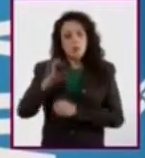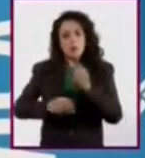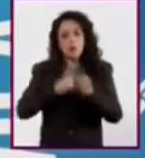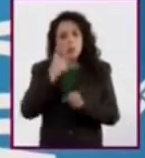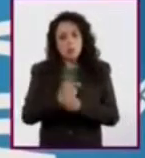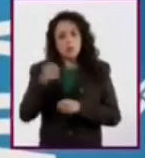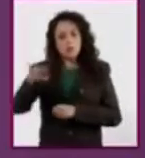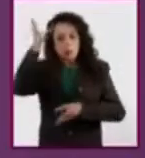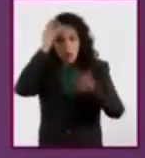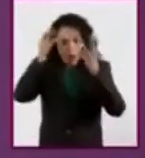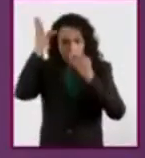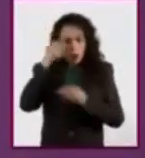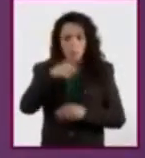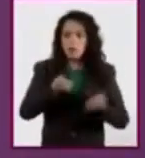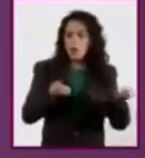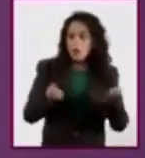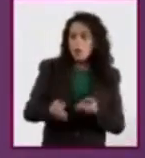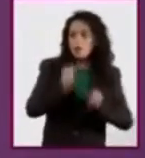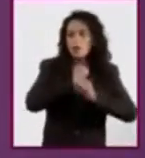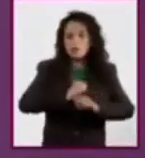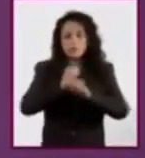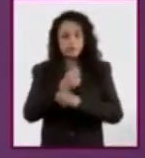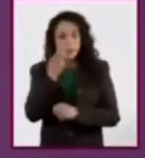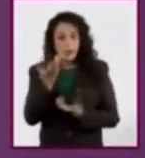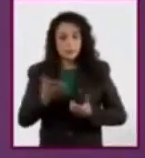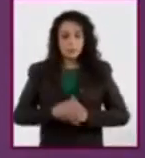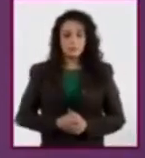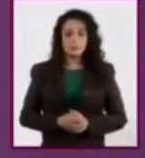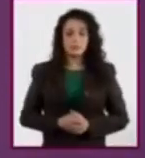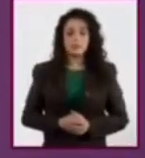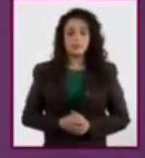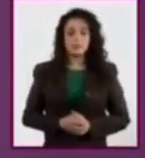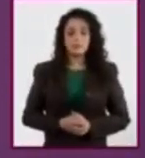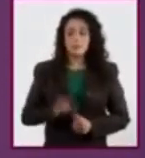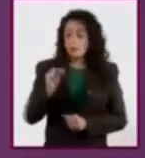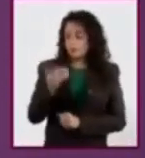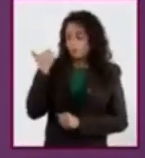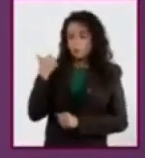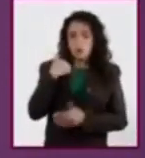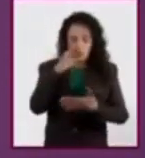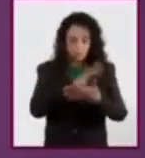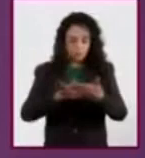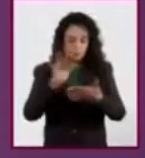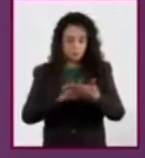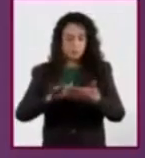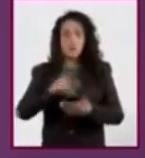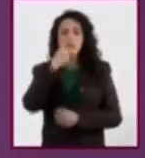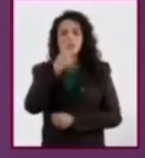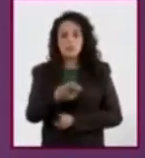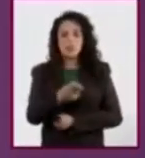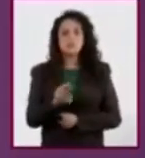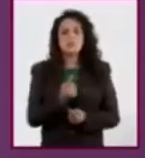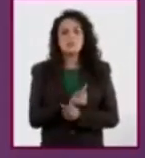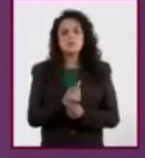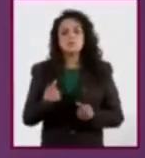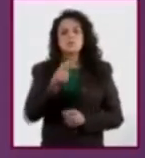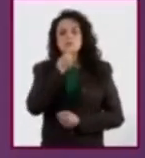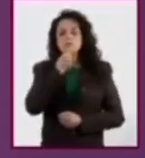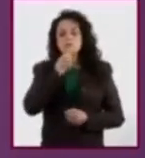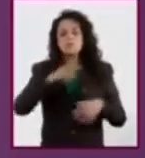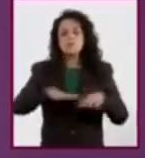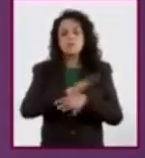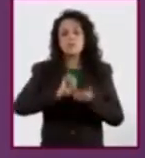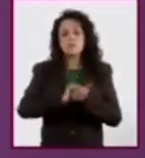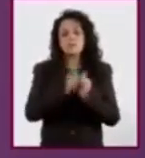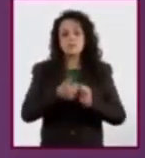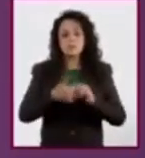en esas disciplinas. O viceversa, por ejemplo, hace poco leía una nota acerca de un adolescente nigeriano que bailaba ballet